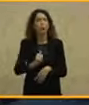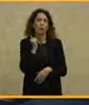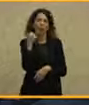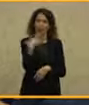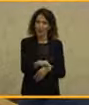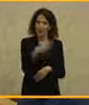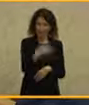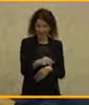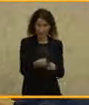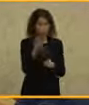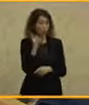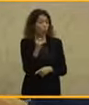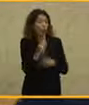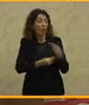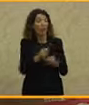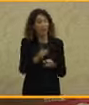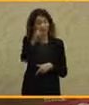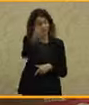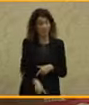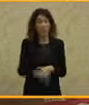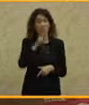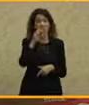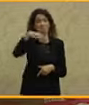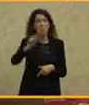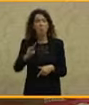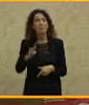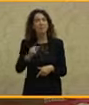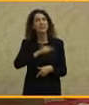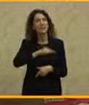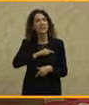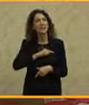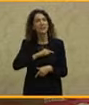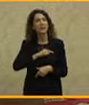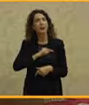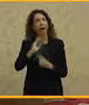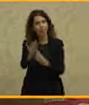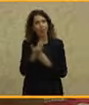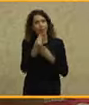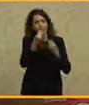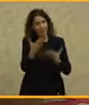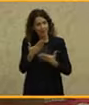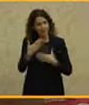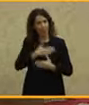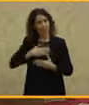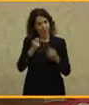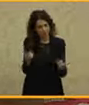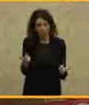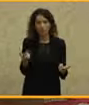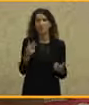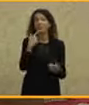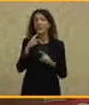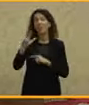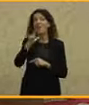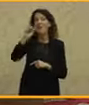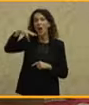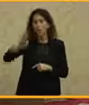oportunidad. Solo tienes que hacer que el señor Hamul se sienta acogido. Helmut. Se dice Helmut, no Helmut. Es que